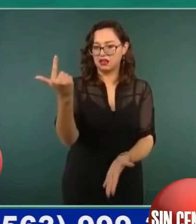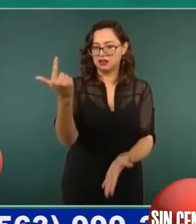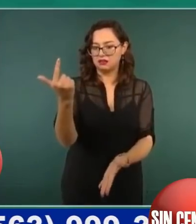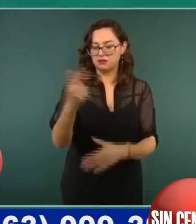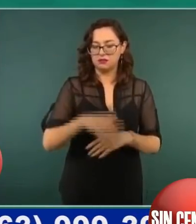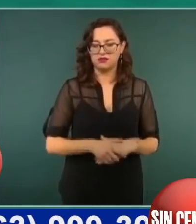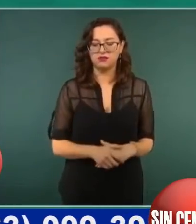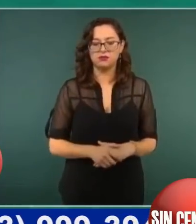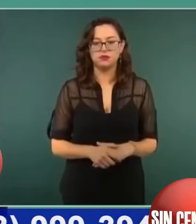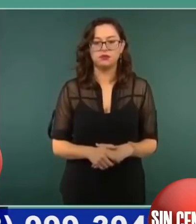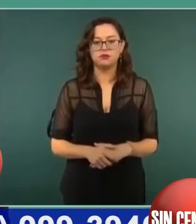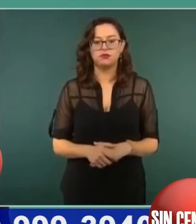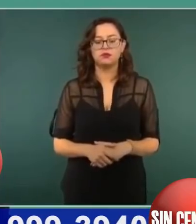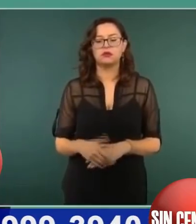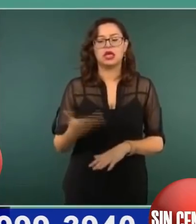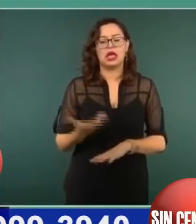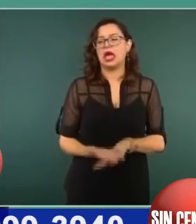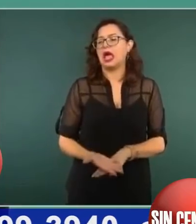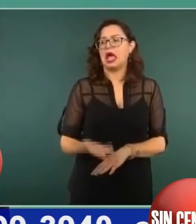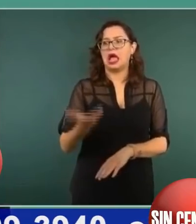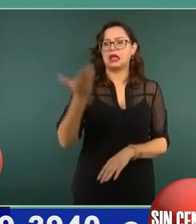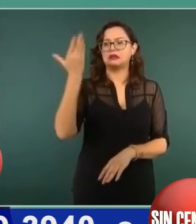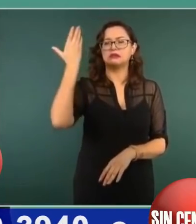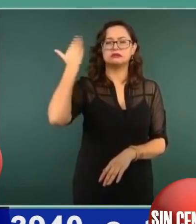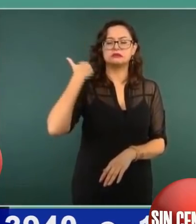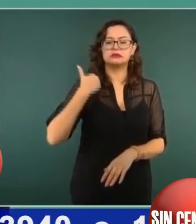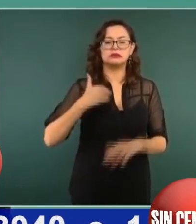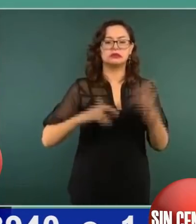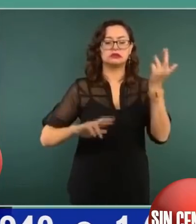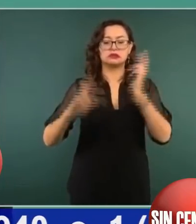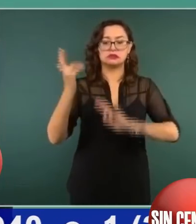de que la revolución no pudo